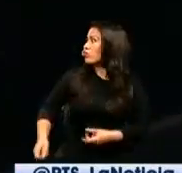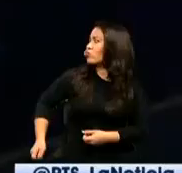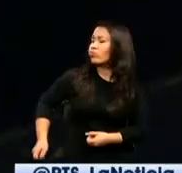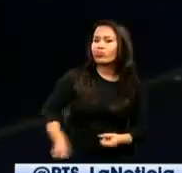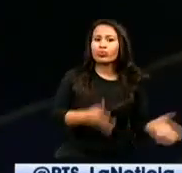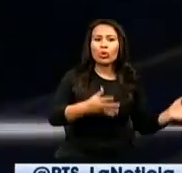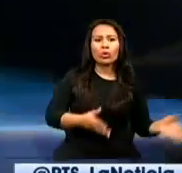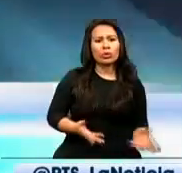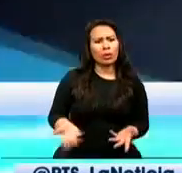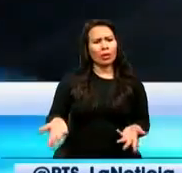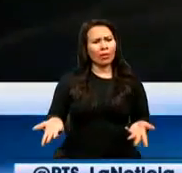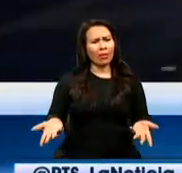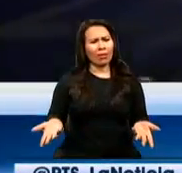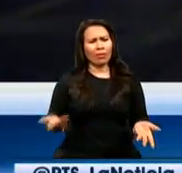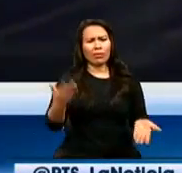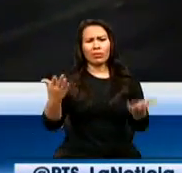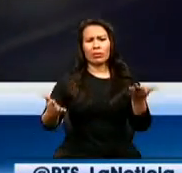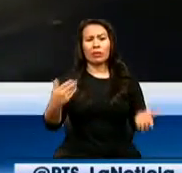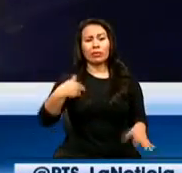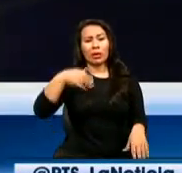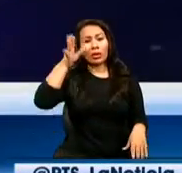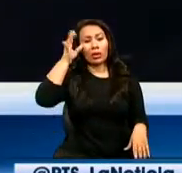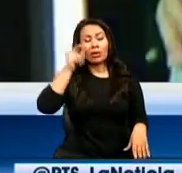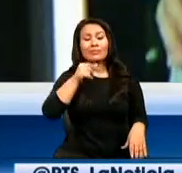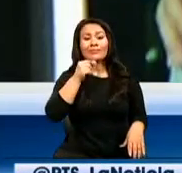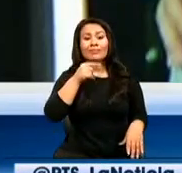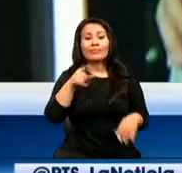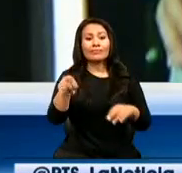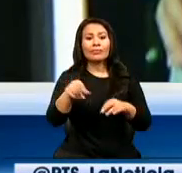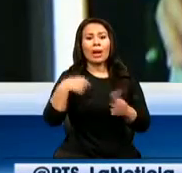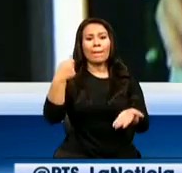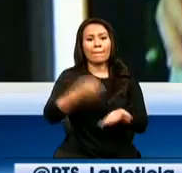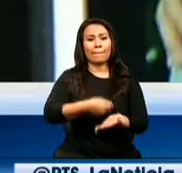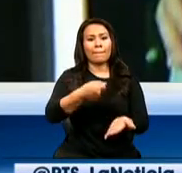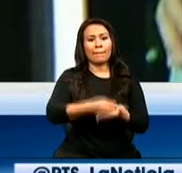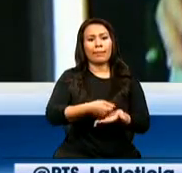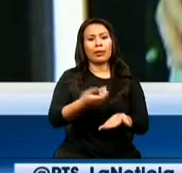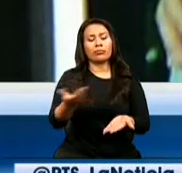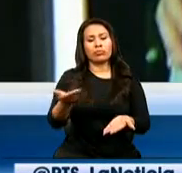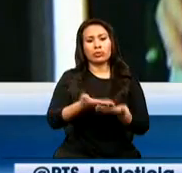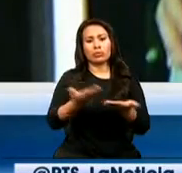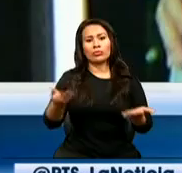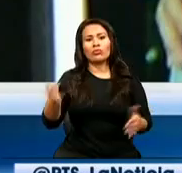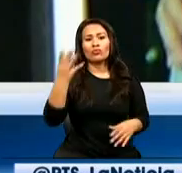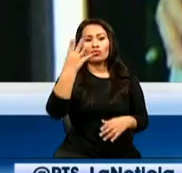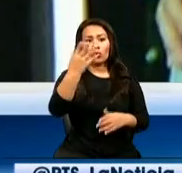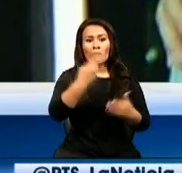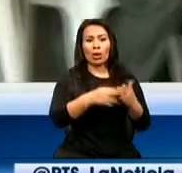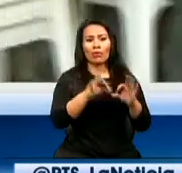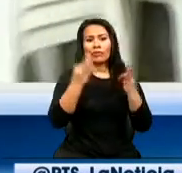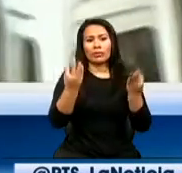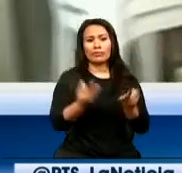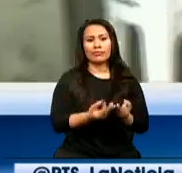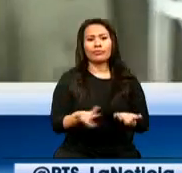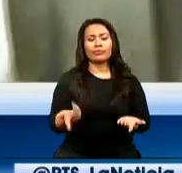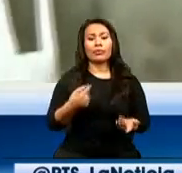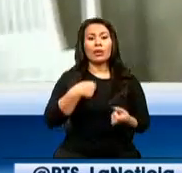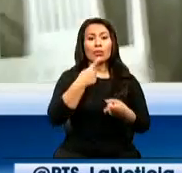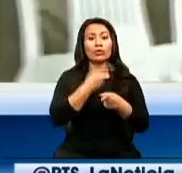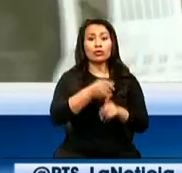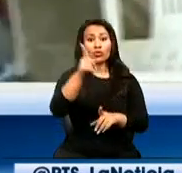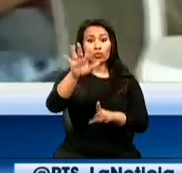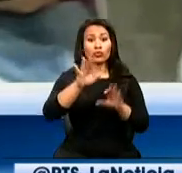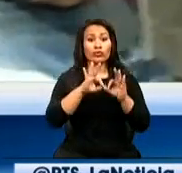en la sala. El fallecido era quien mantenía el hogar compuesto por 4 integrantes, por lo que sus